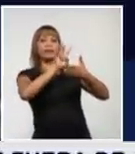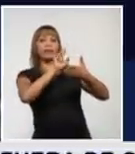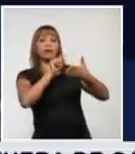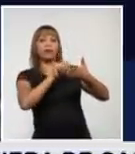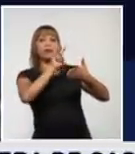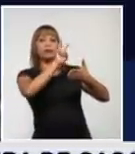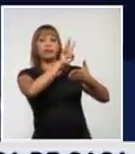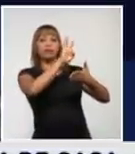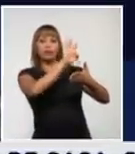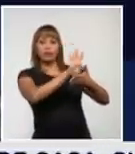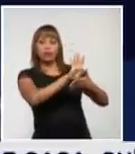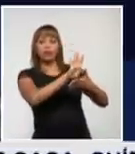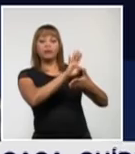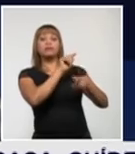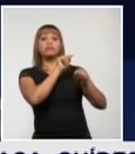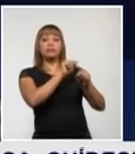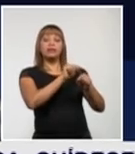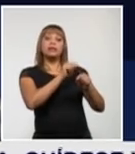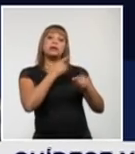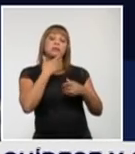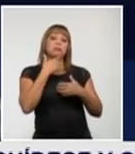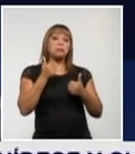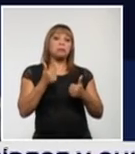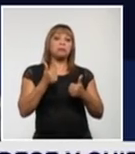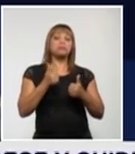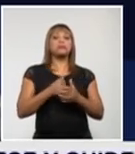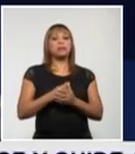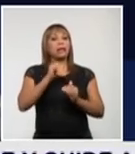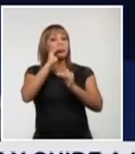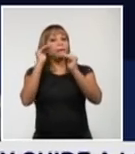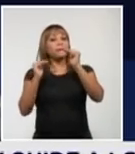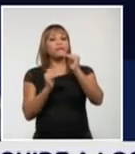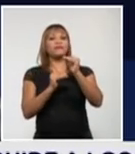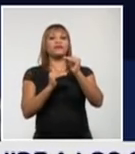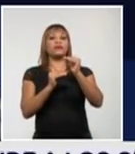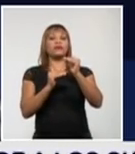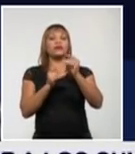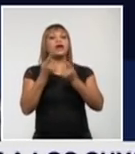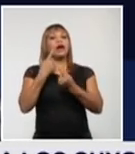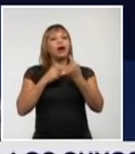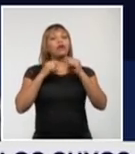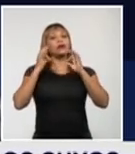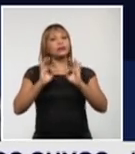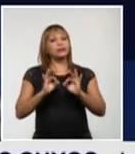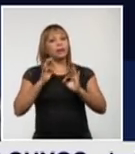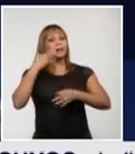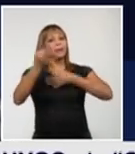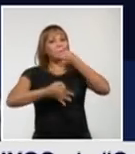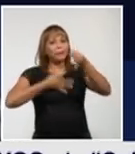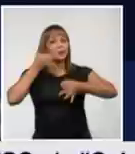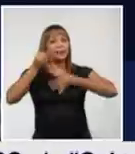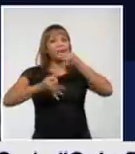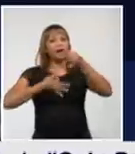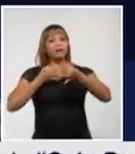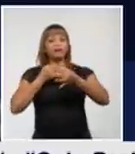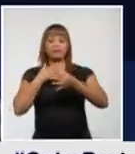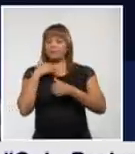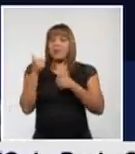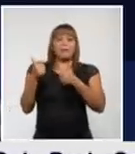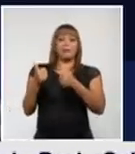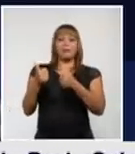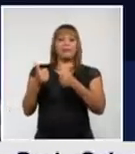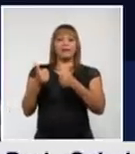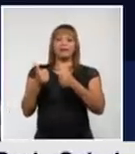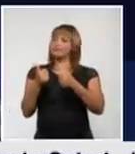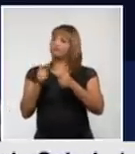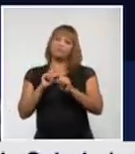3,34, pues realmente es inferior, aunque como siempre decimos, insatisfecho porque no quisiéramos que